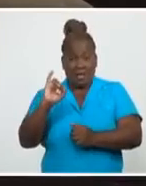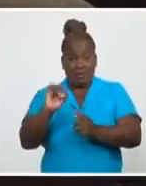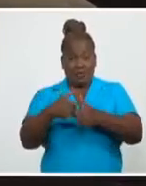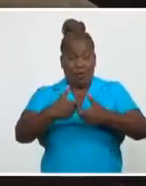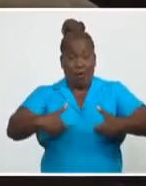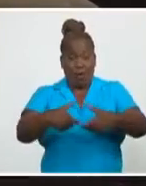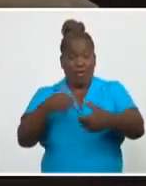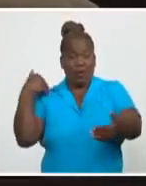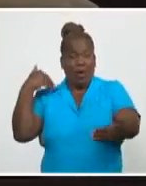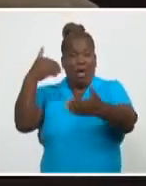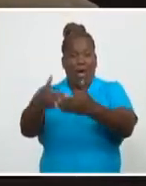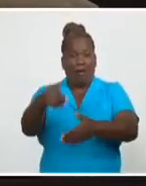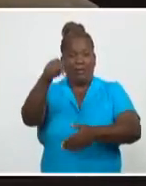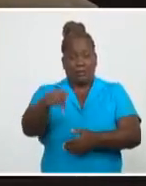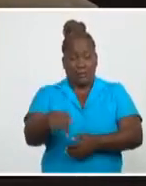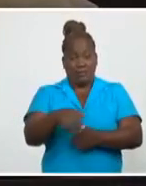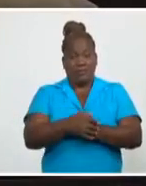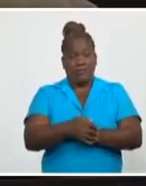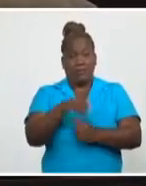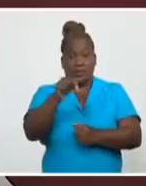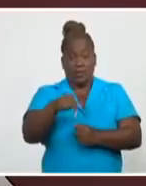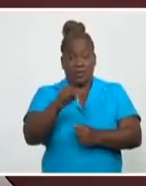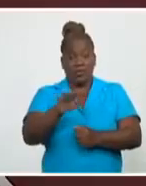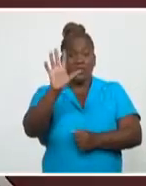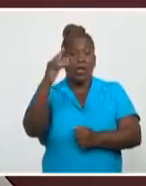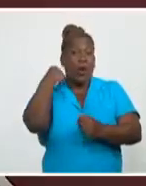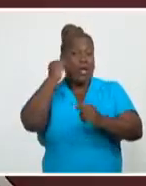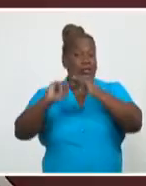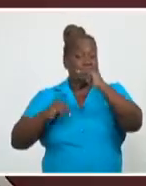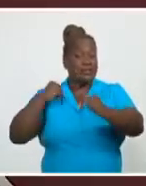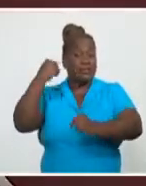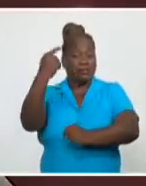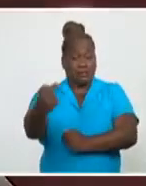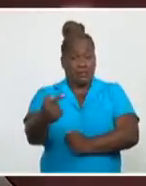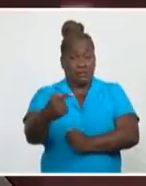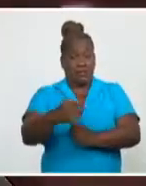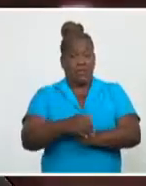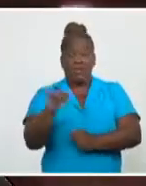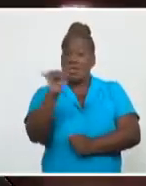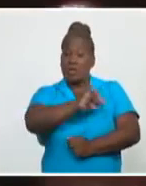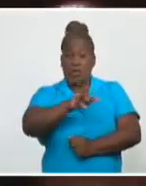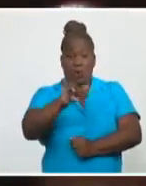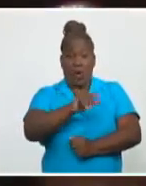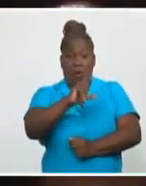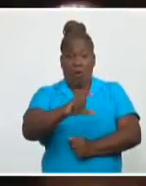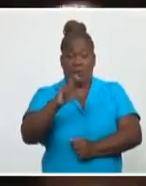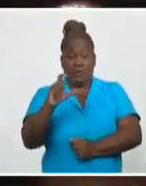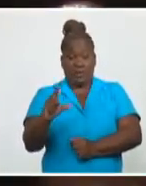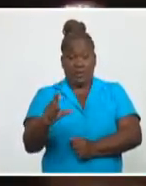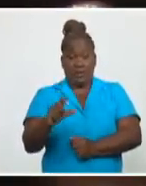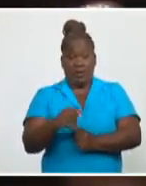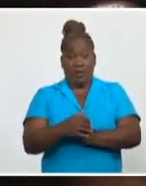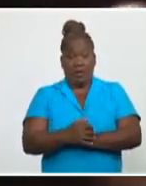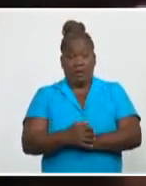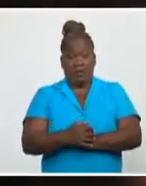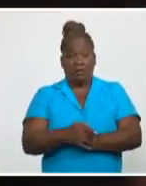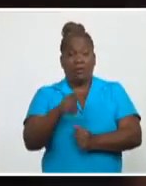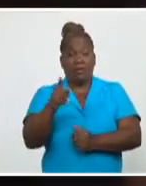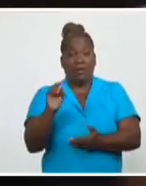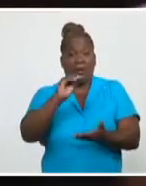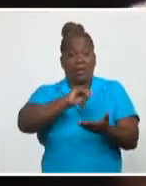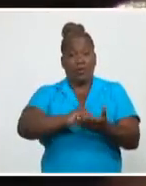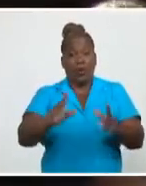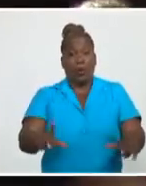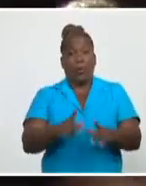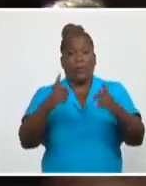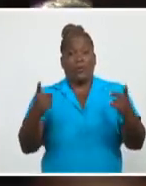la actualización de estos para los 5 años venideros, al tiempo que encargan al Comité Central del Partido para su aplicación y